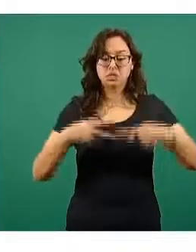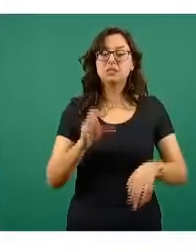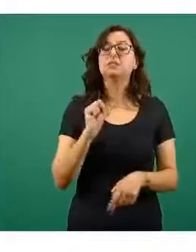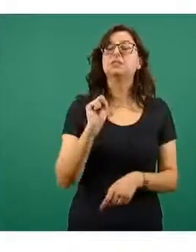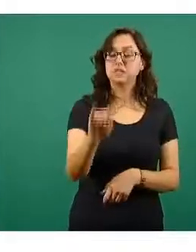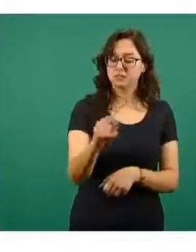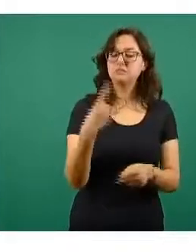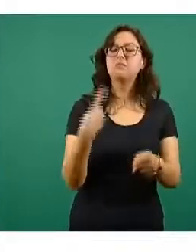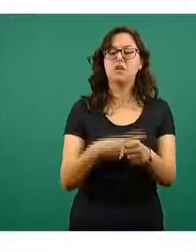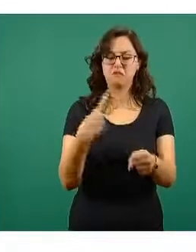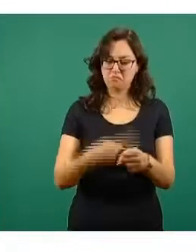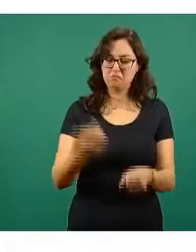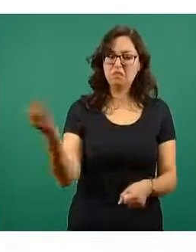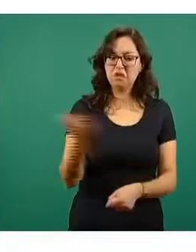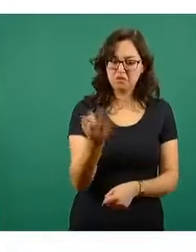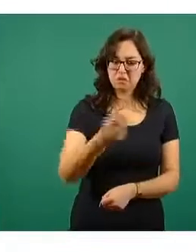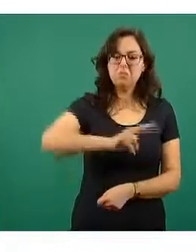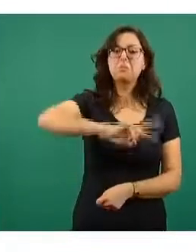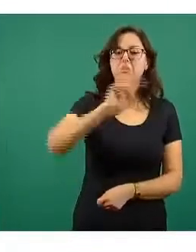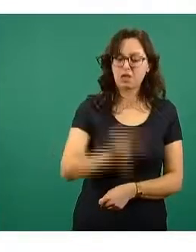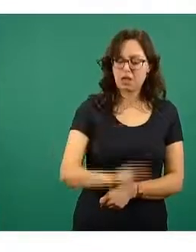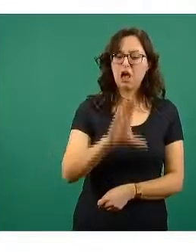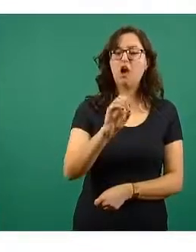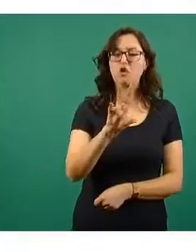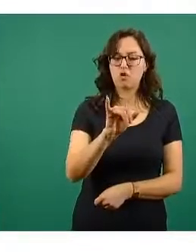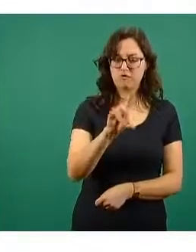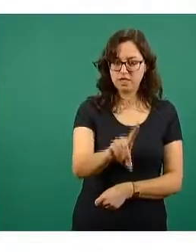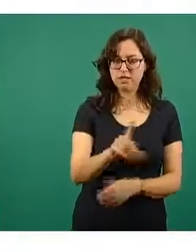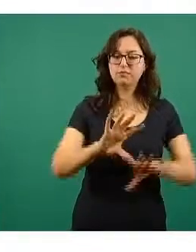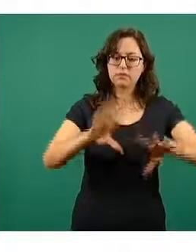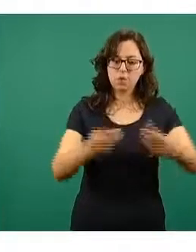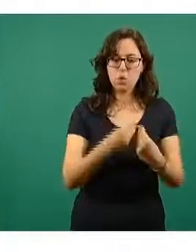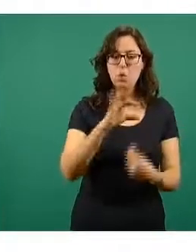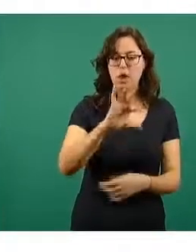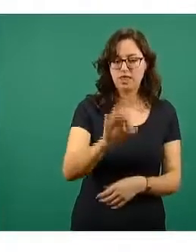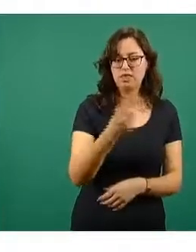notificados. Un total de resultados negativos en este sistema de